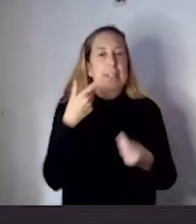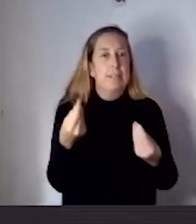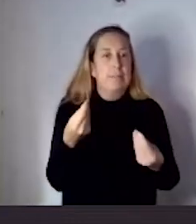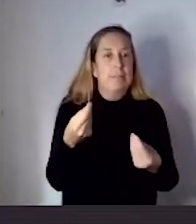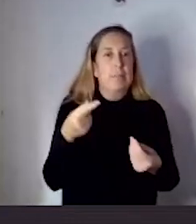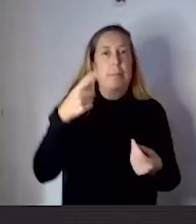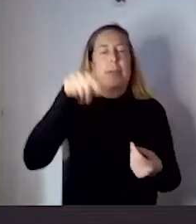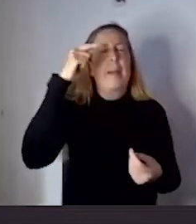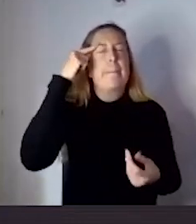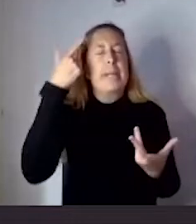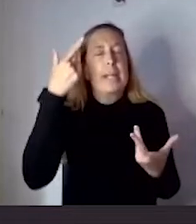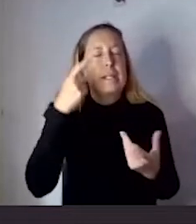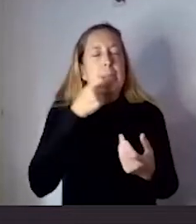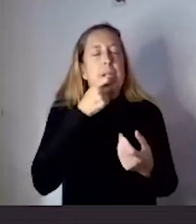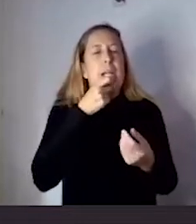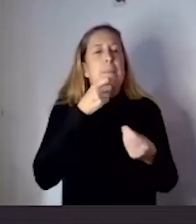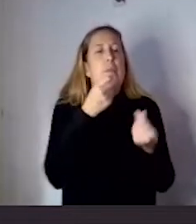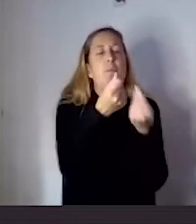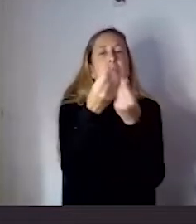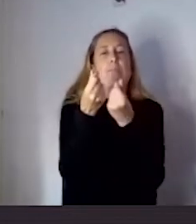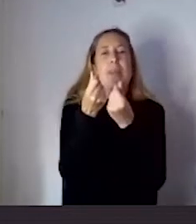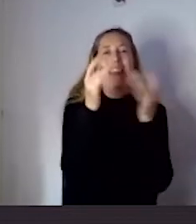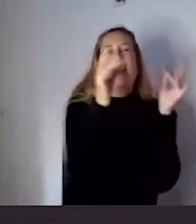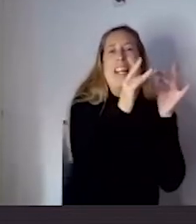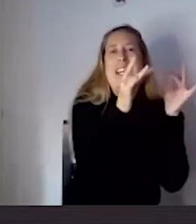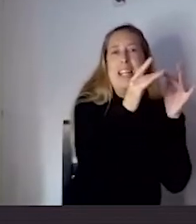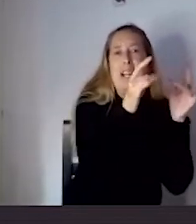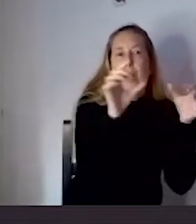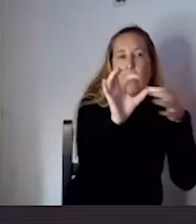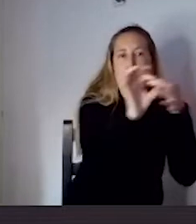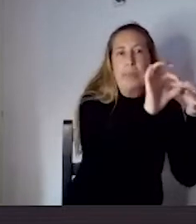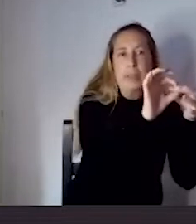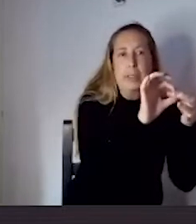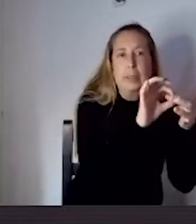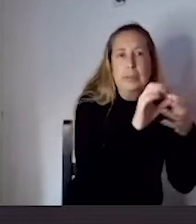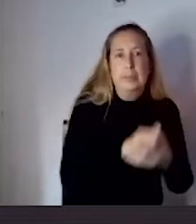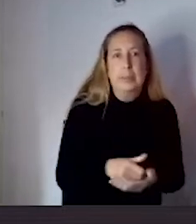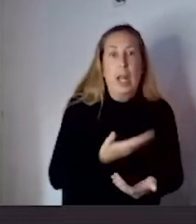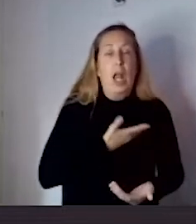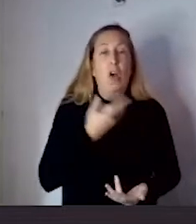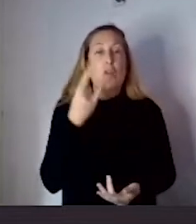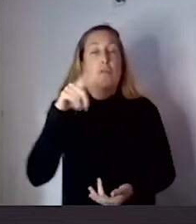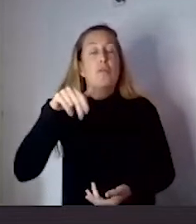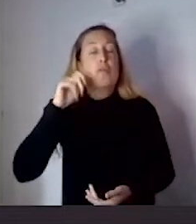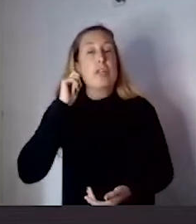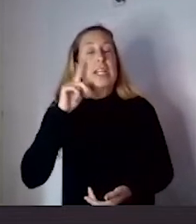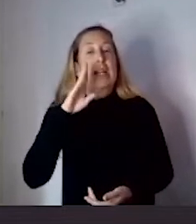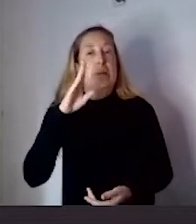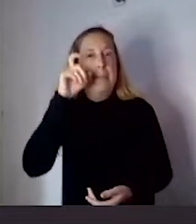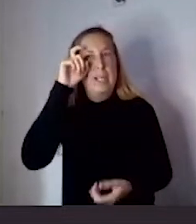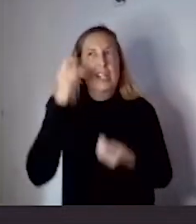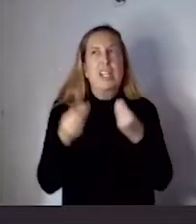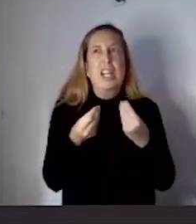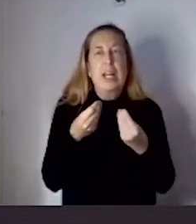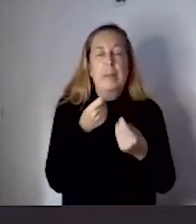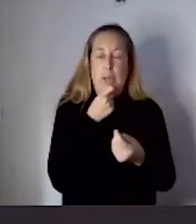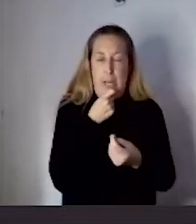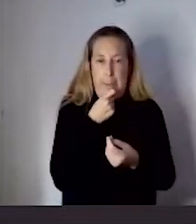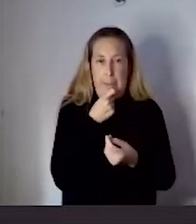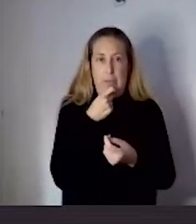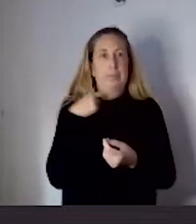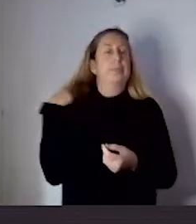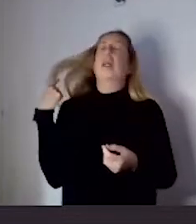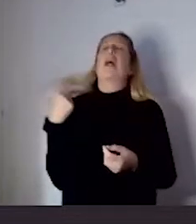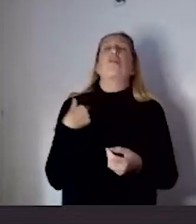digital cuando hablamos de algo fungible o no fungible vamos a usar un ejemplo por ejemplo si